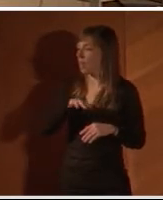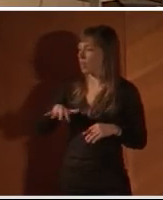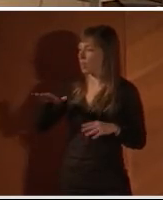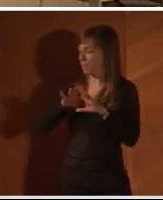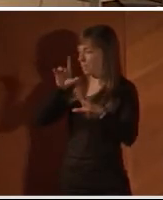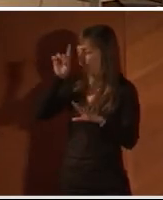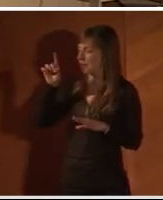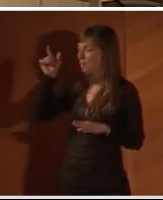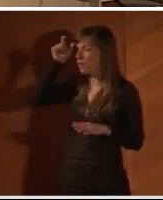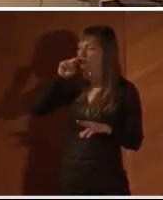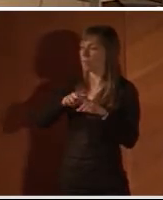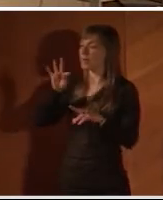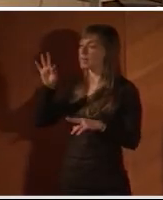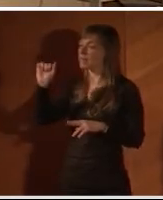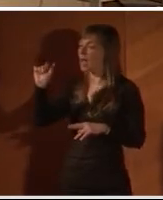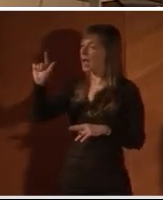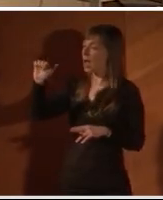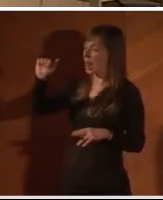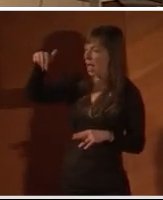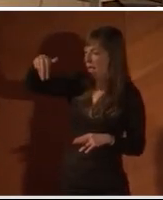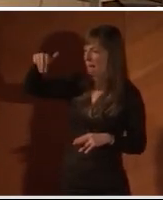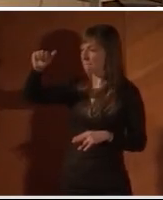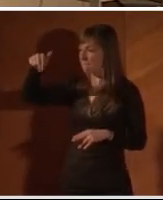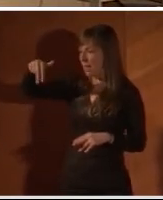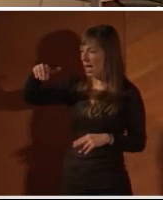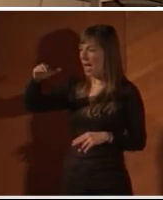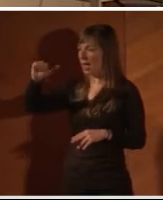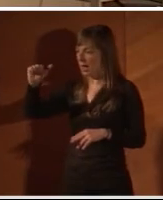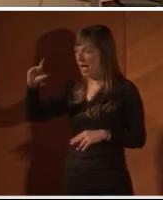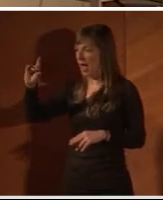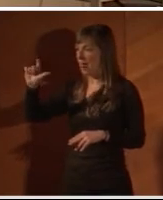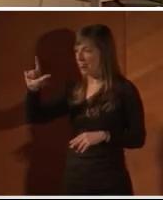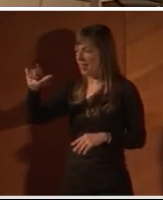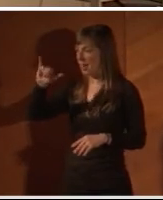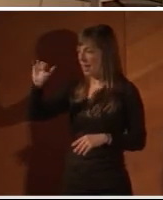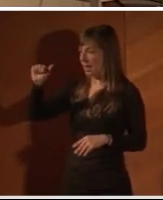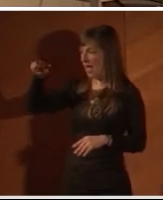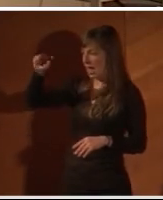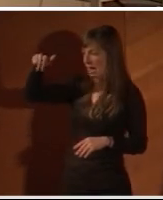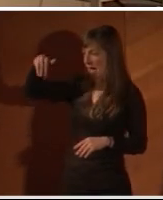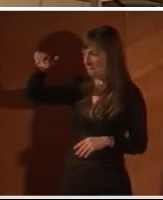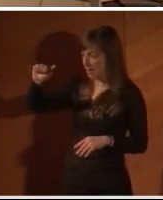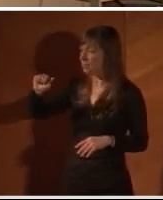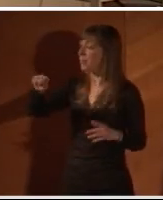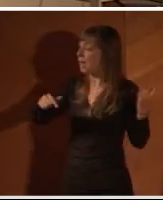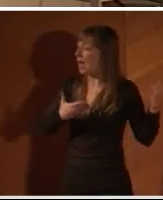Desde el Ayuntamiento, en Madrid, interviene la teniente de alcalde Marisa Escalante.